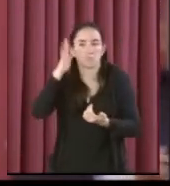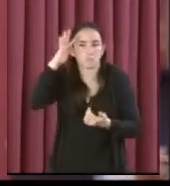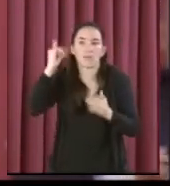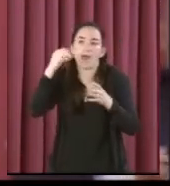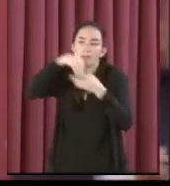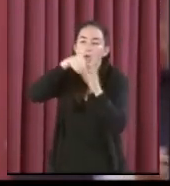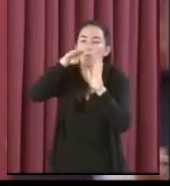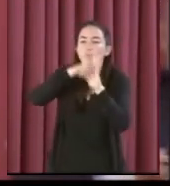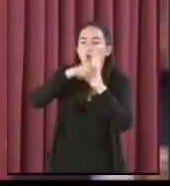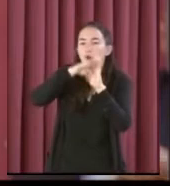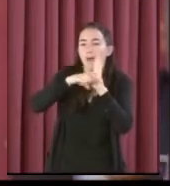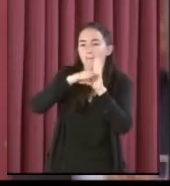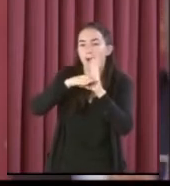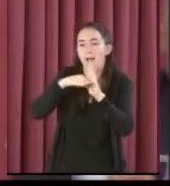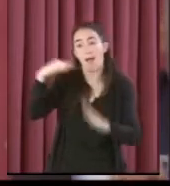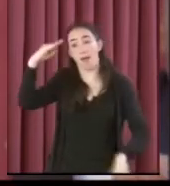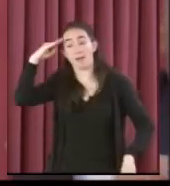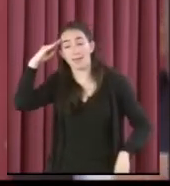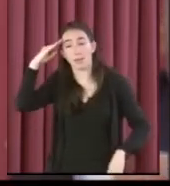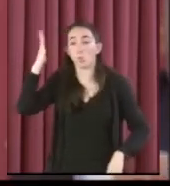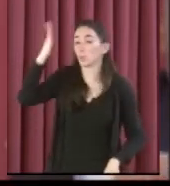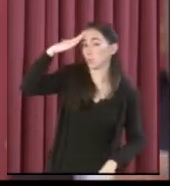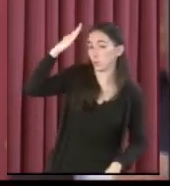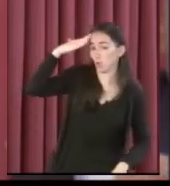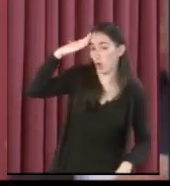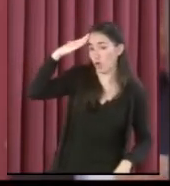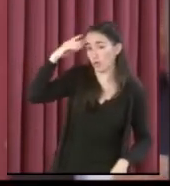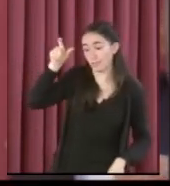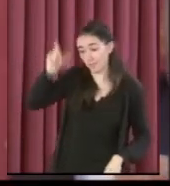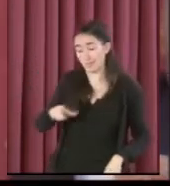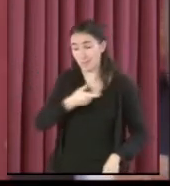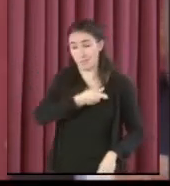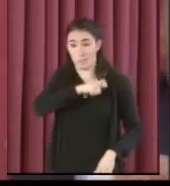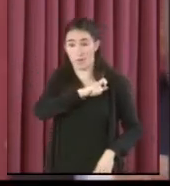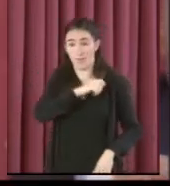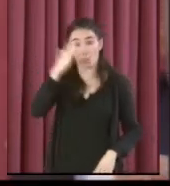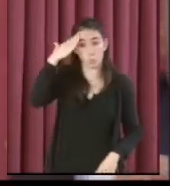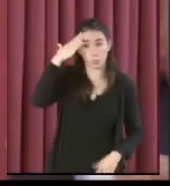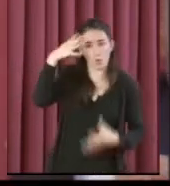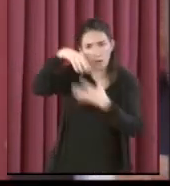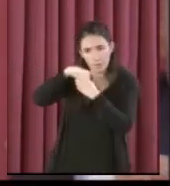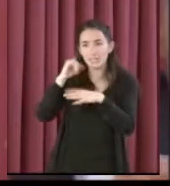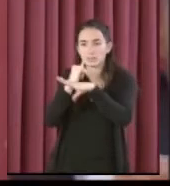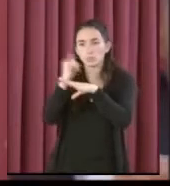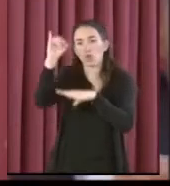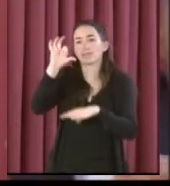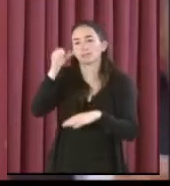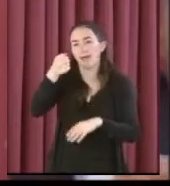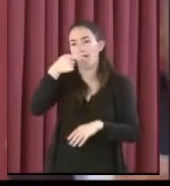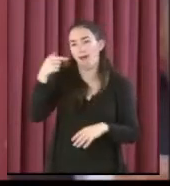programa denominado Agente Tutor. Este programa, que ha sido implantado este año en el Instituto Sagasta como experiencia